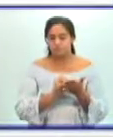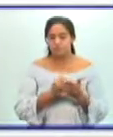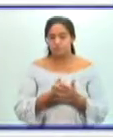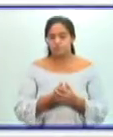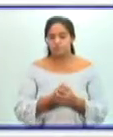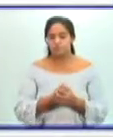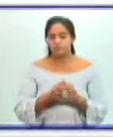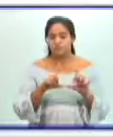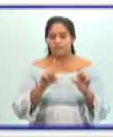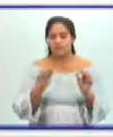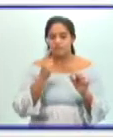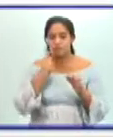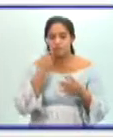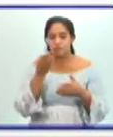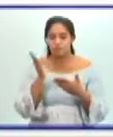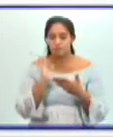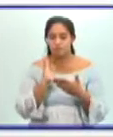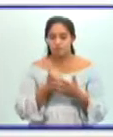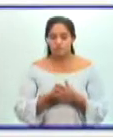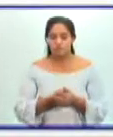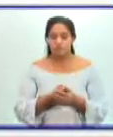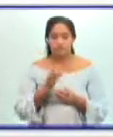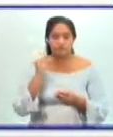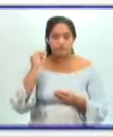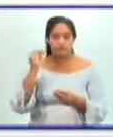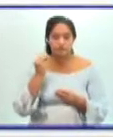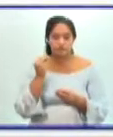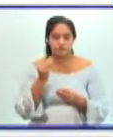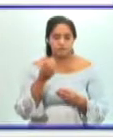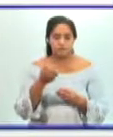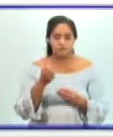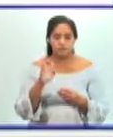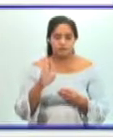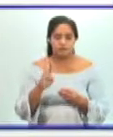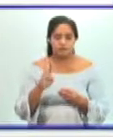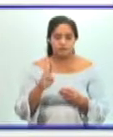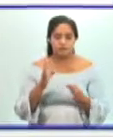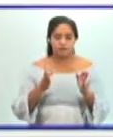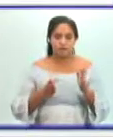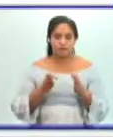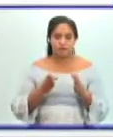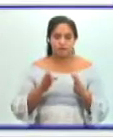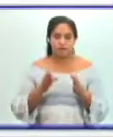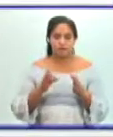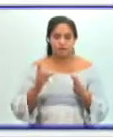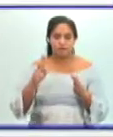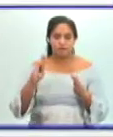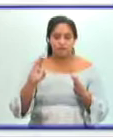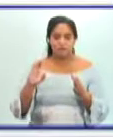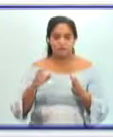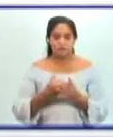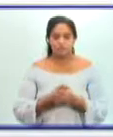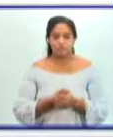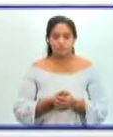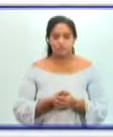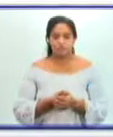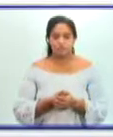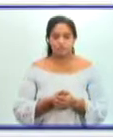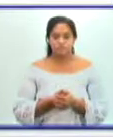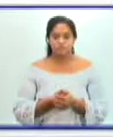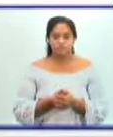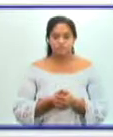tu figura y analizar que como AE es paralelo a BC y AE también es paralelo a